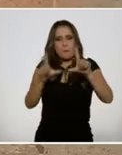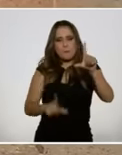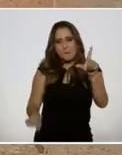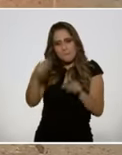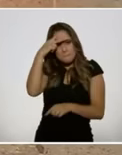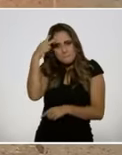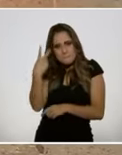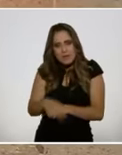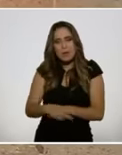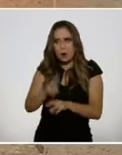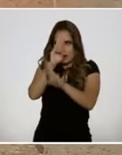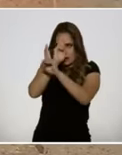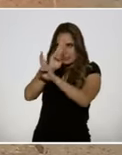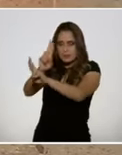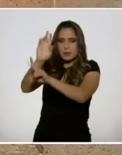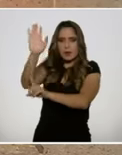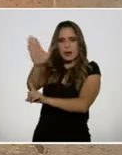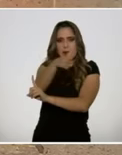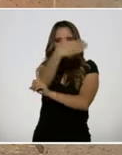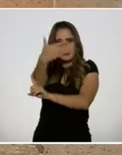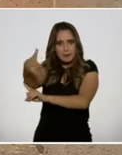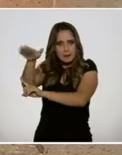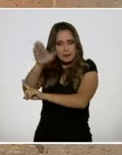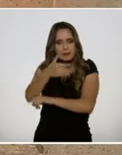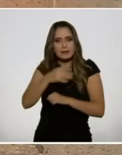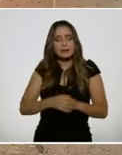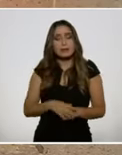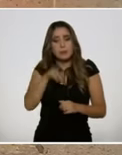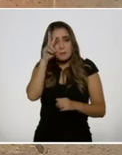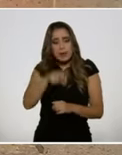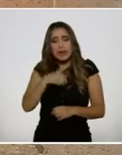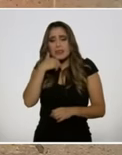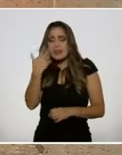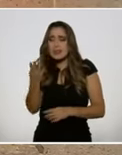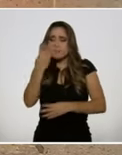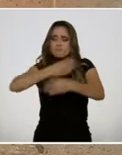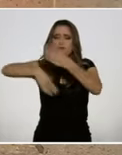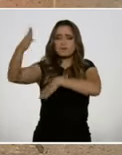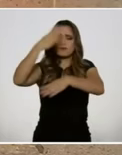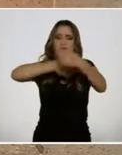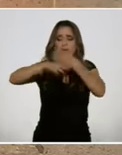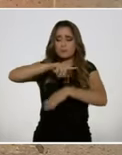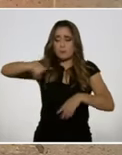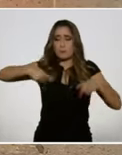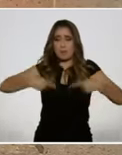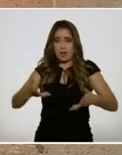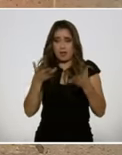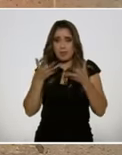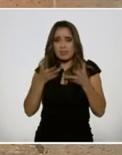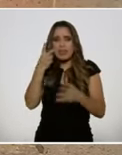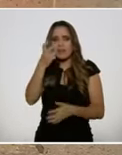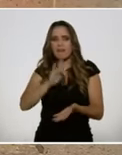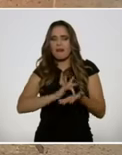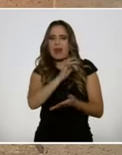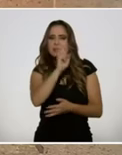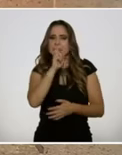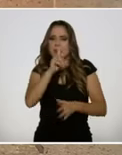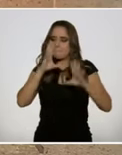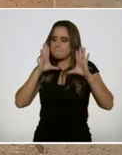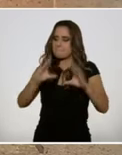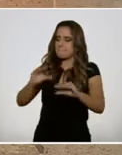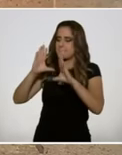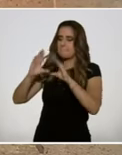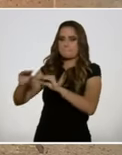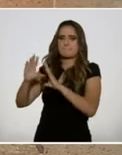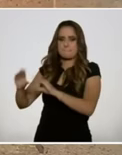nuestros símbolos patrios y el deseo de contar con un país más próspero son producto de este gran esfuerzo. También reconozcamos